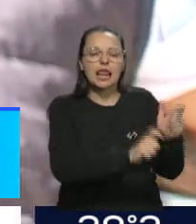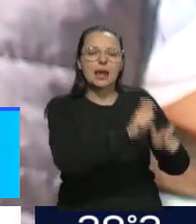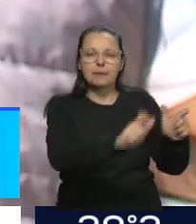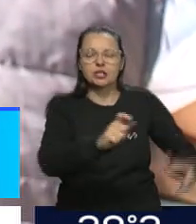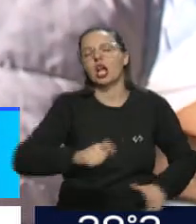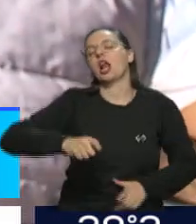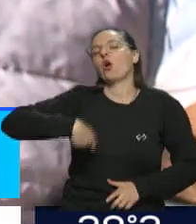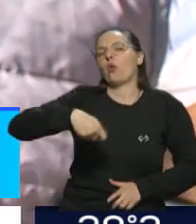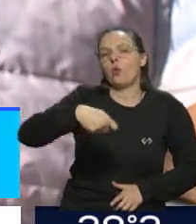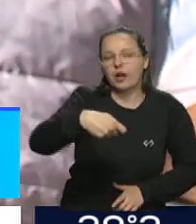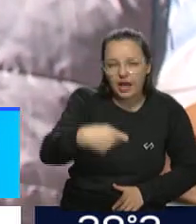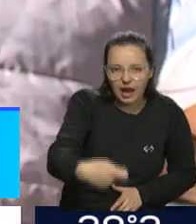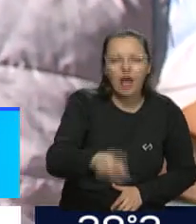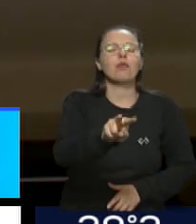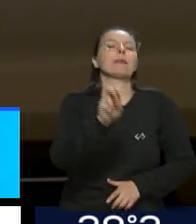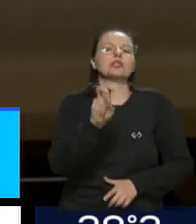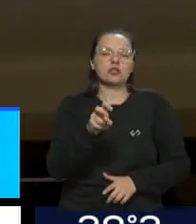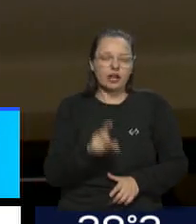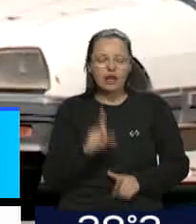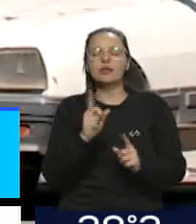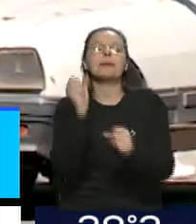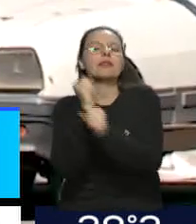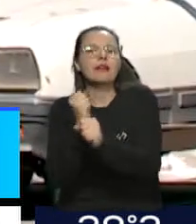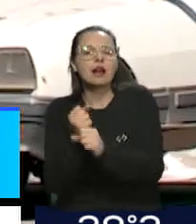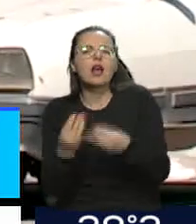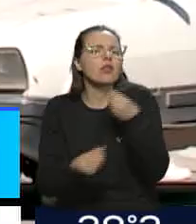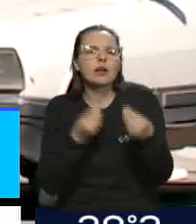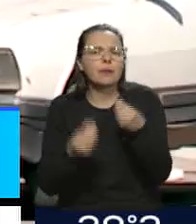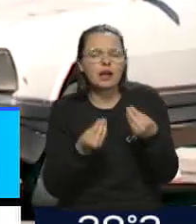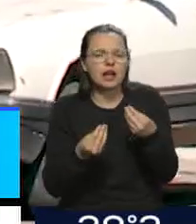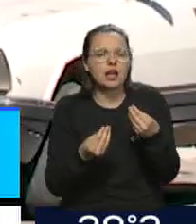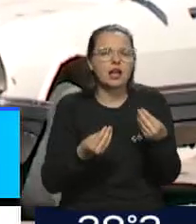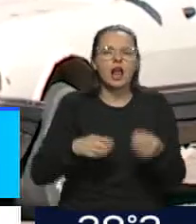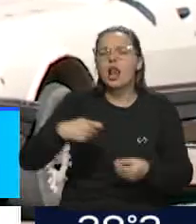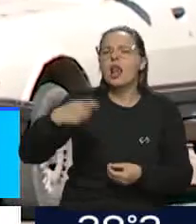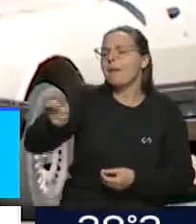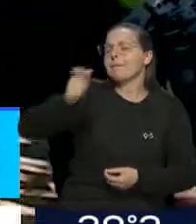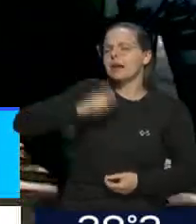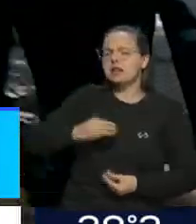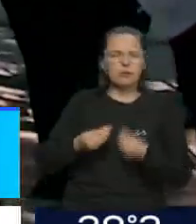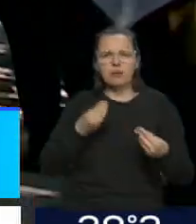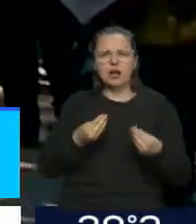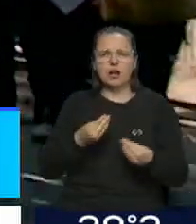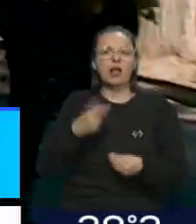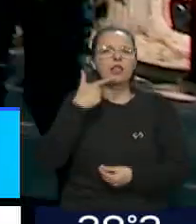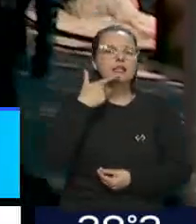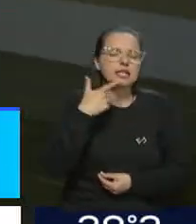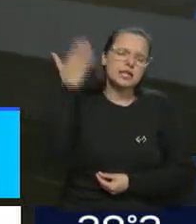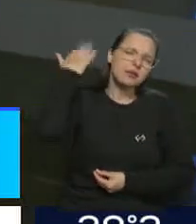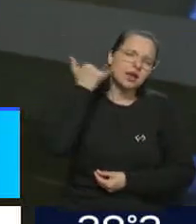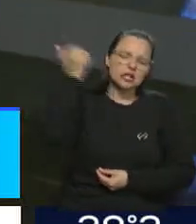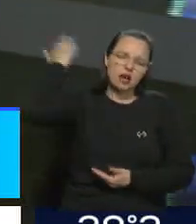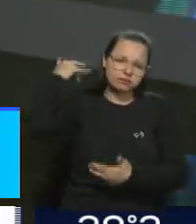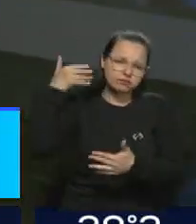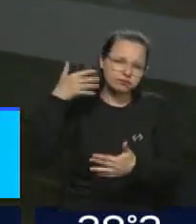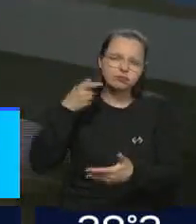jubilados, pensionados y trabajadores, estos créditos que han venido solicitando desde septiembre? En octubre se incrementaron